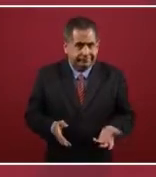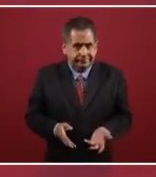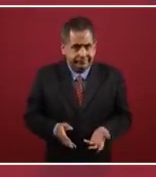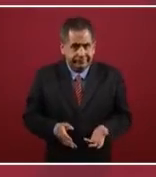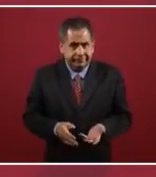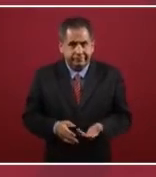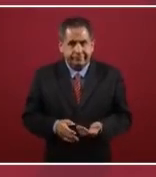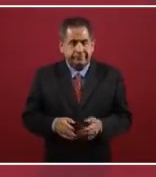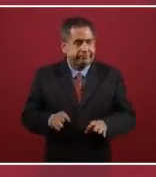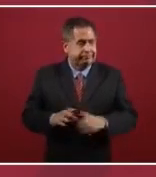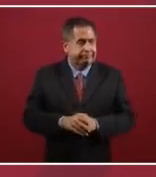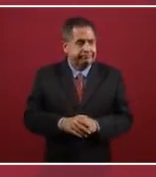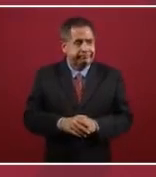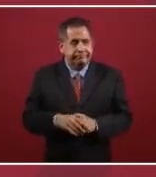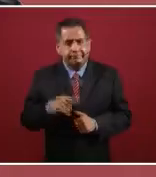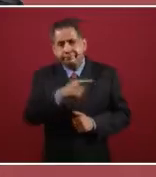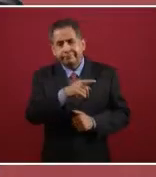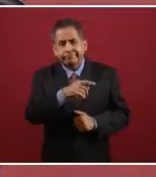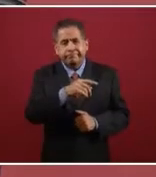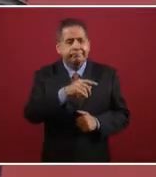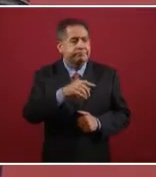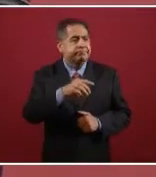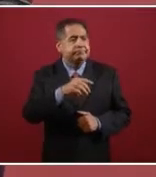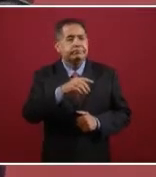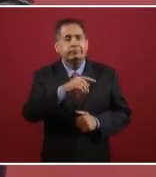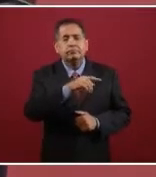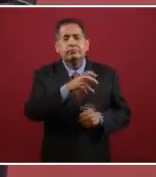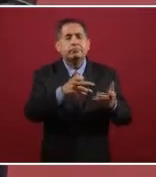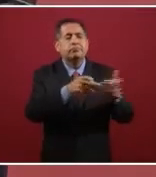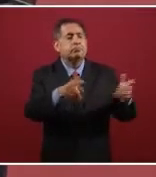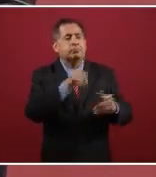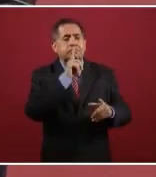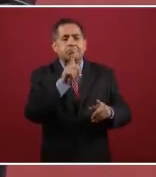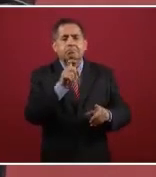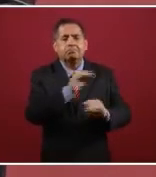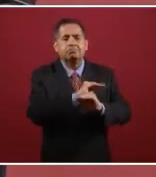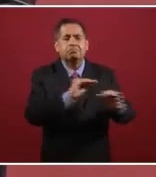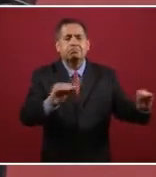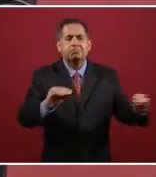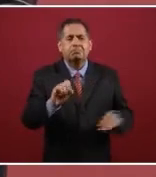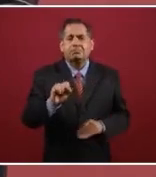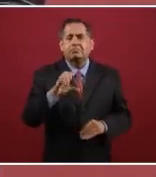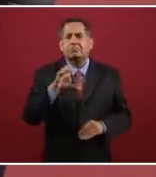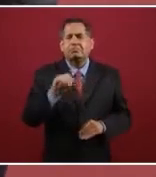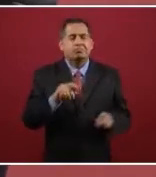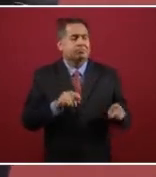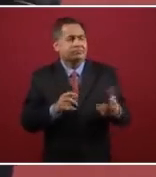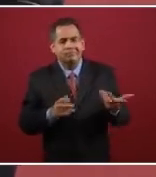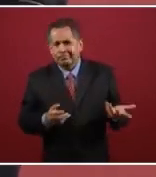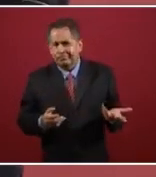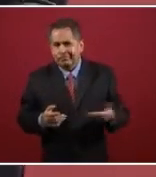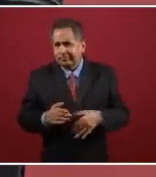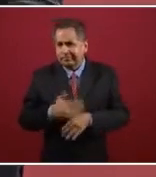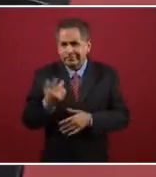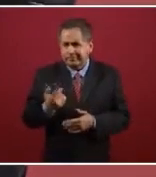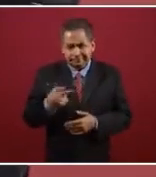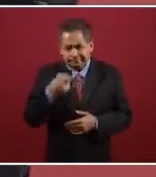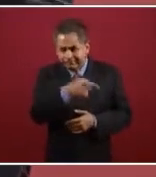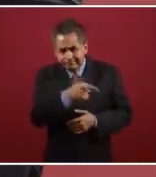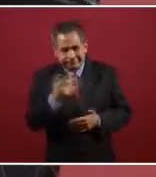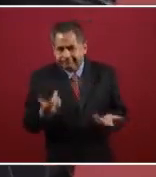en las partes áridas del país por qué no